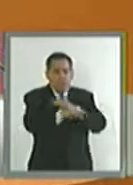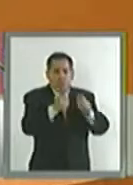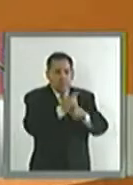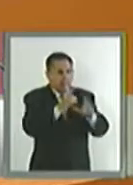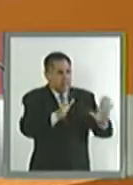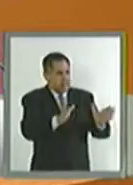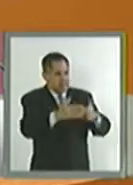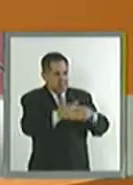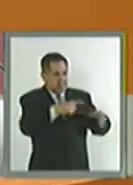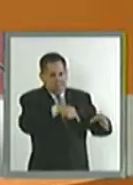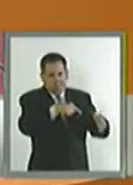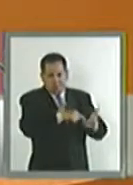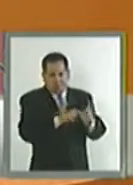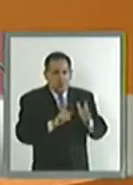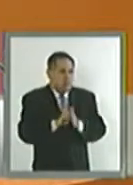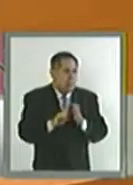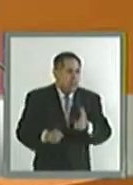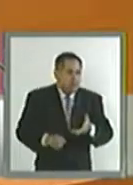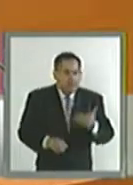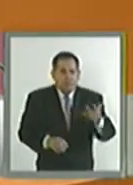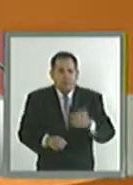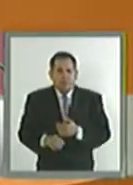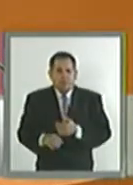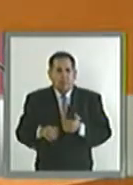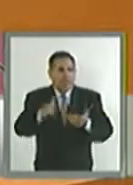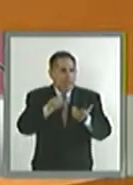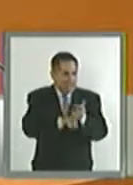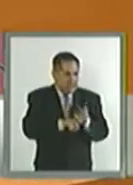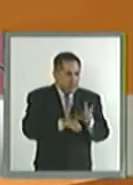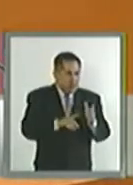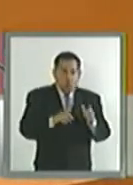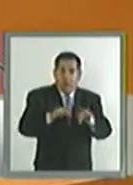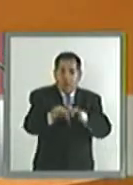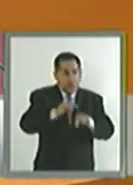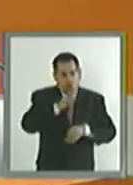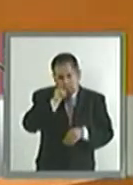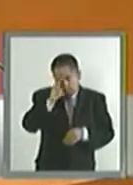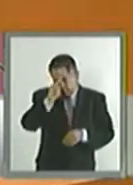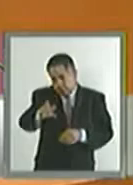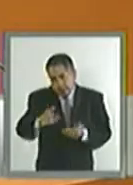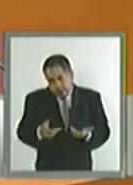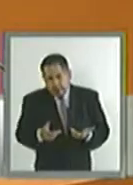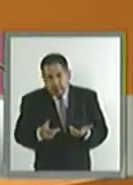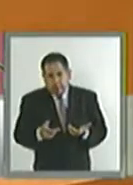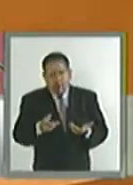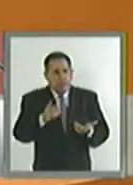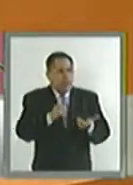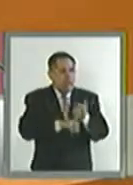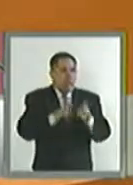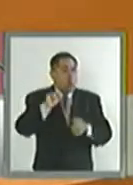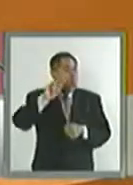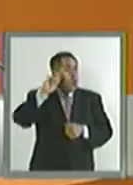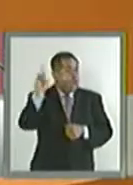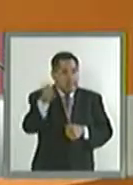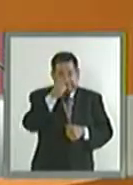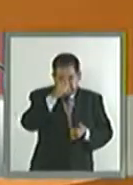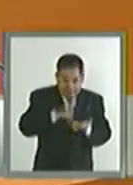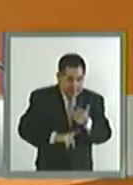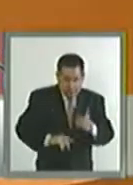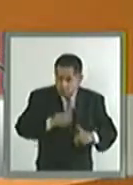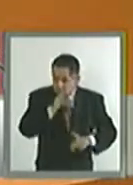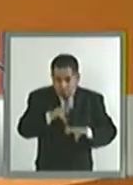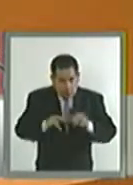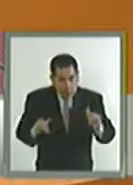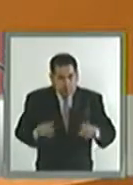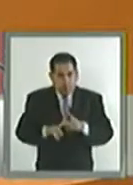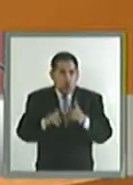público, como los interiores de trabajo, incluidas las universidades e instituciones